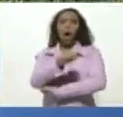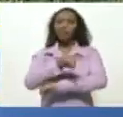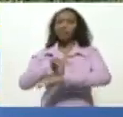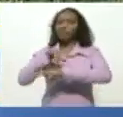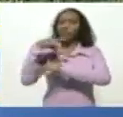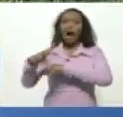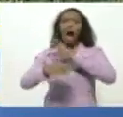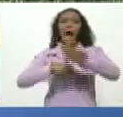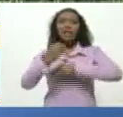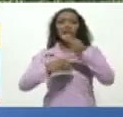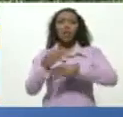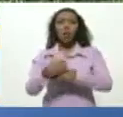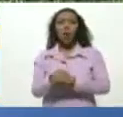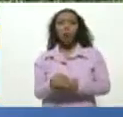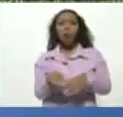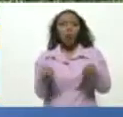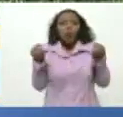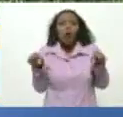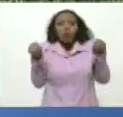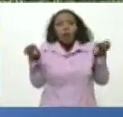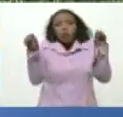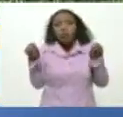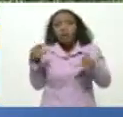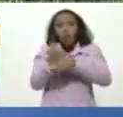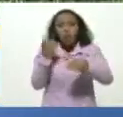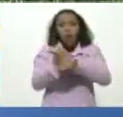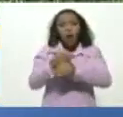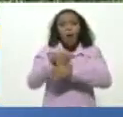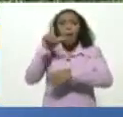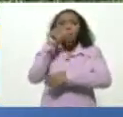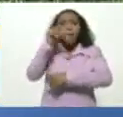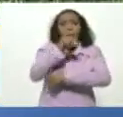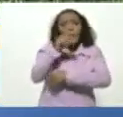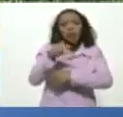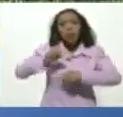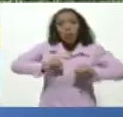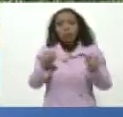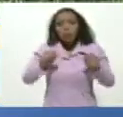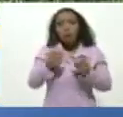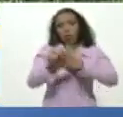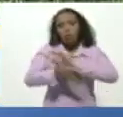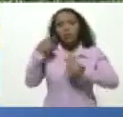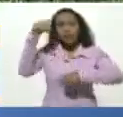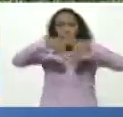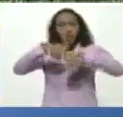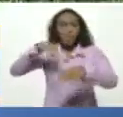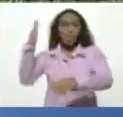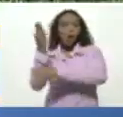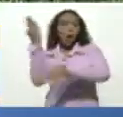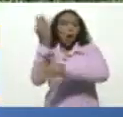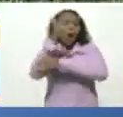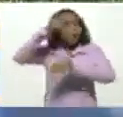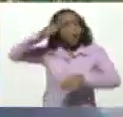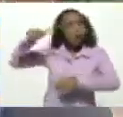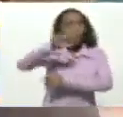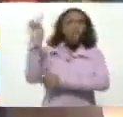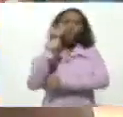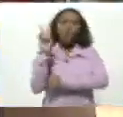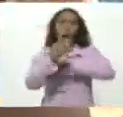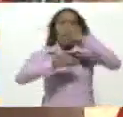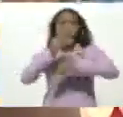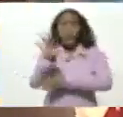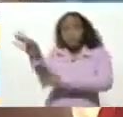haciendo cuí, cuí a Capriles Radosky. Una pela, compadre, con voto. El pueblo de Venezuela